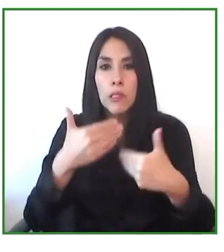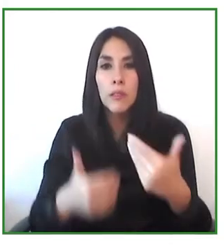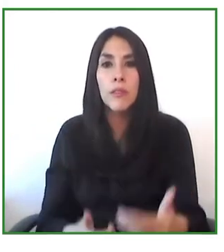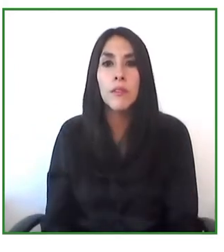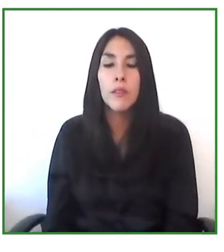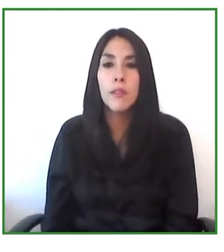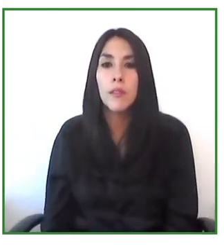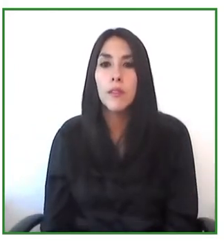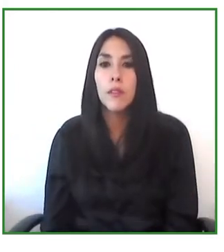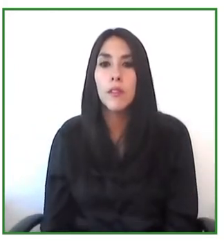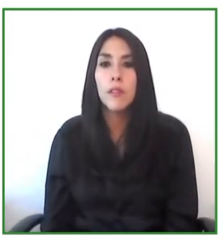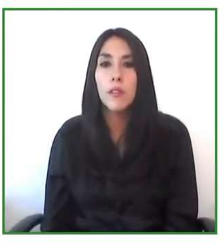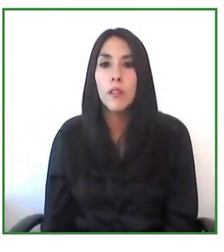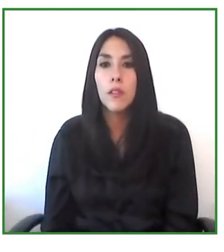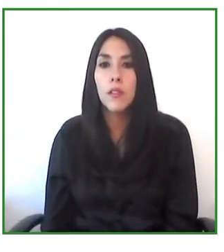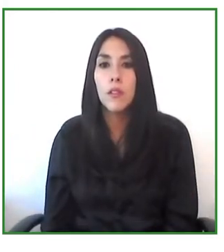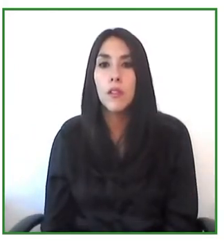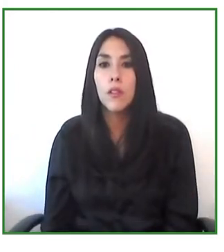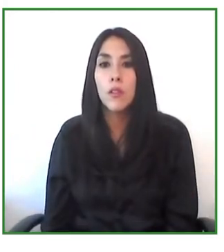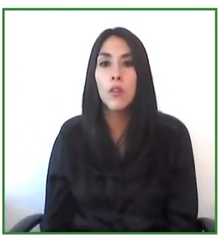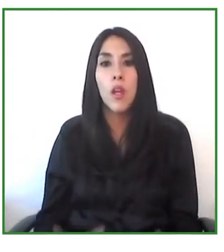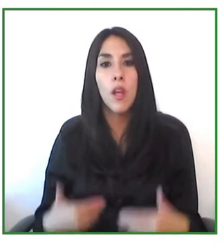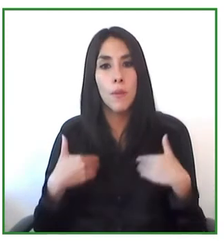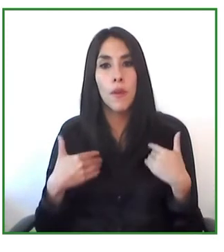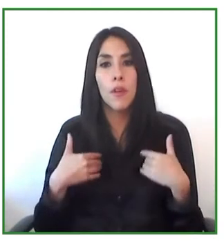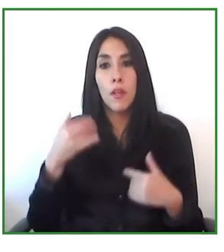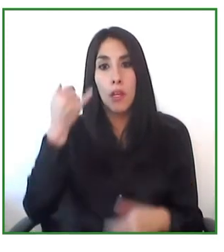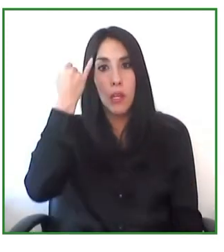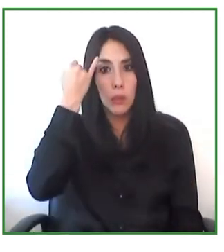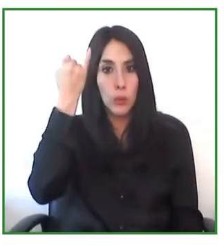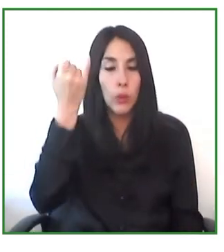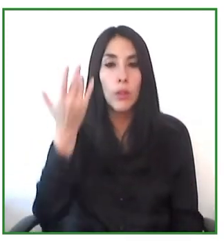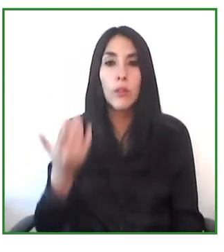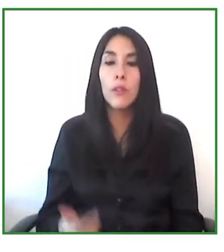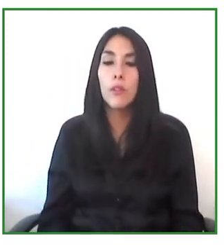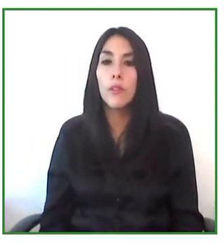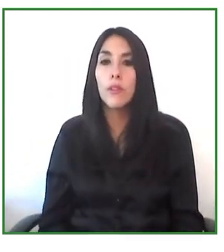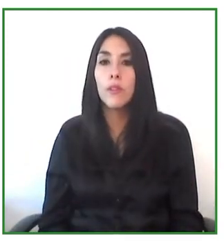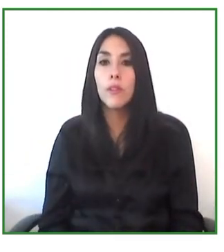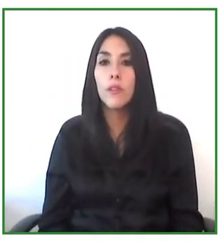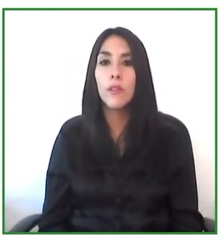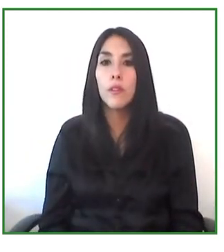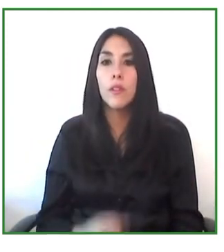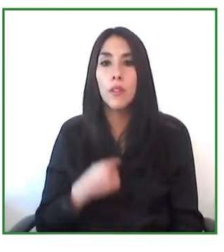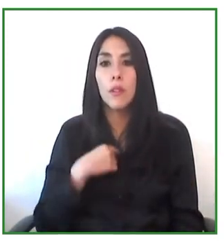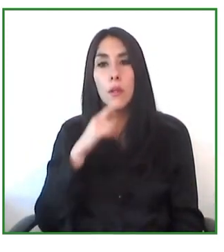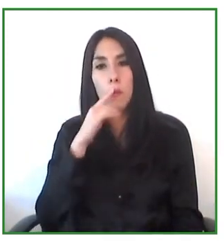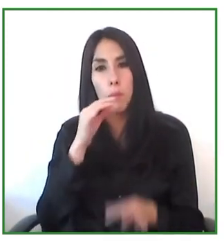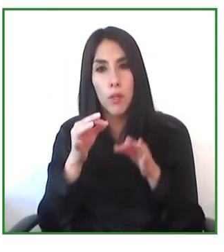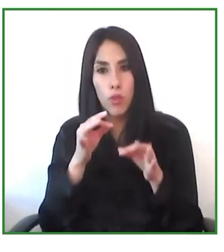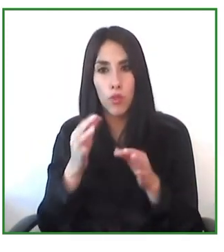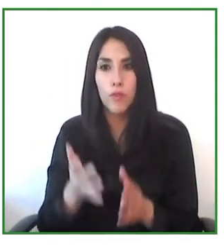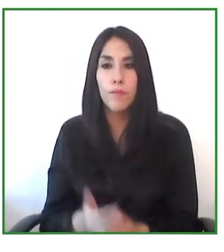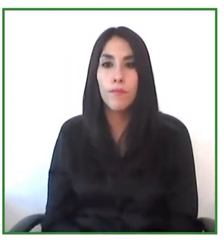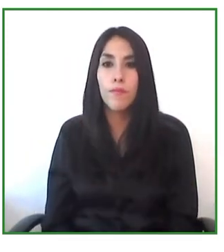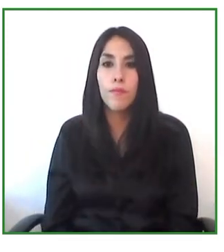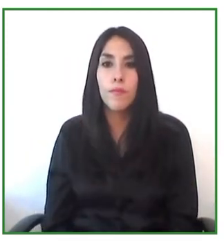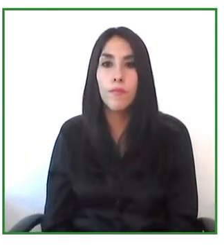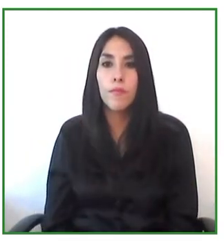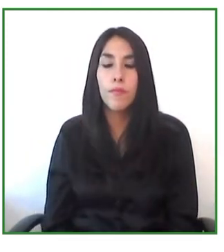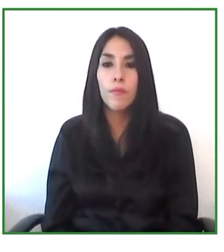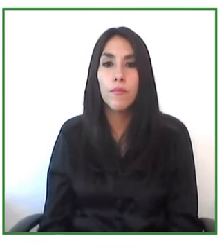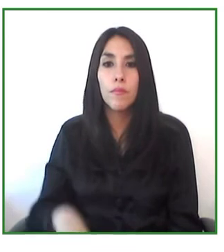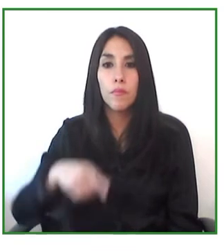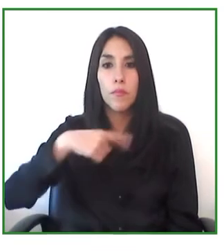esta. No quería quedar sin decir estas palabras finales. Estamos trabajando con todo el cariño con